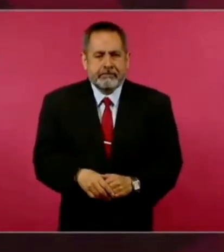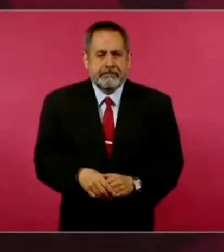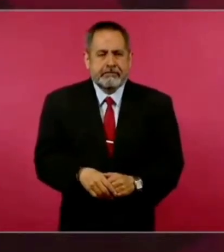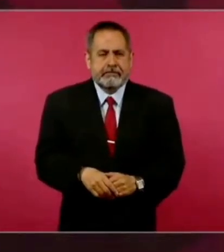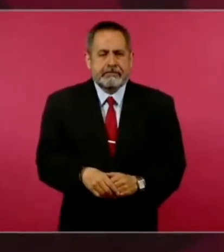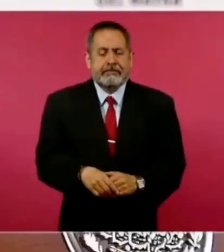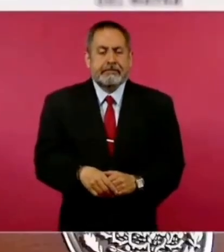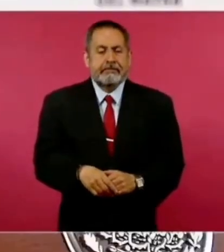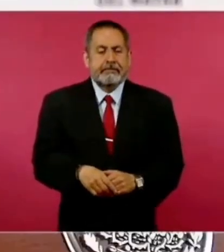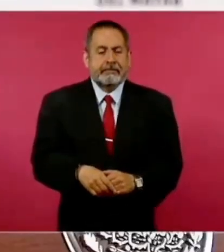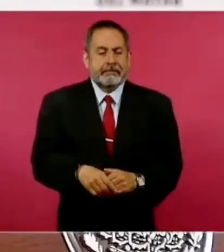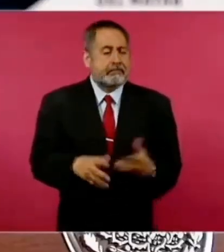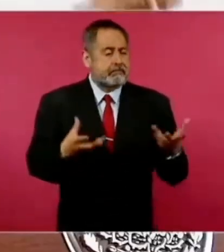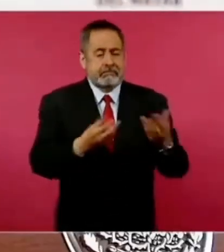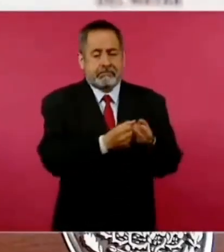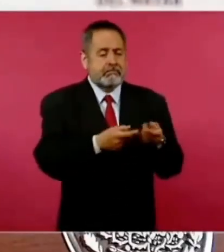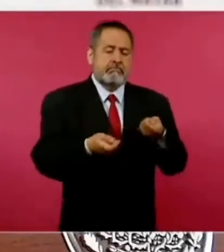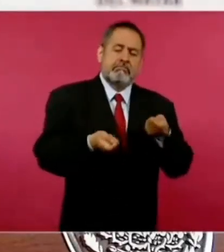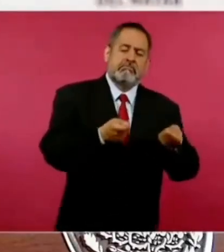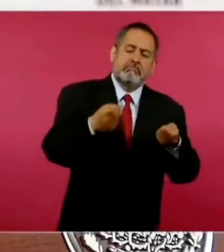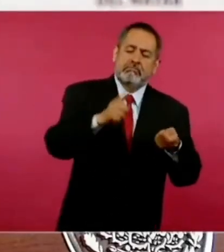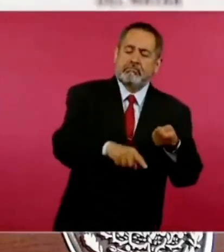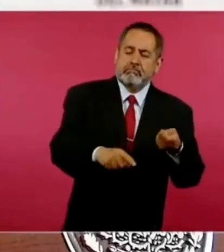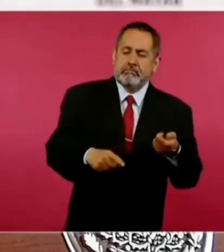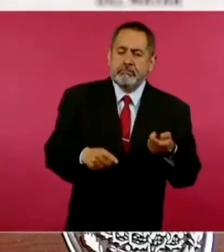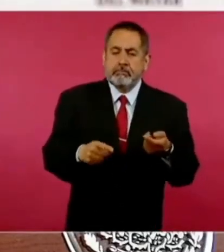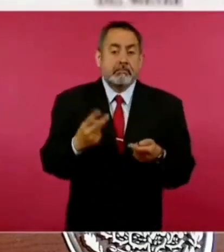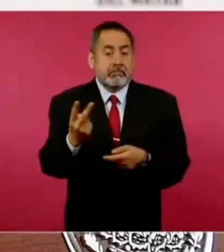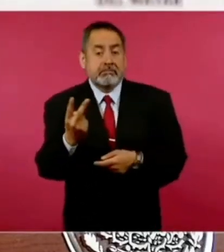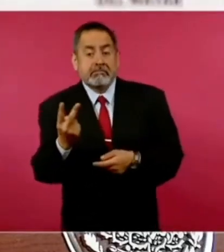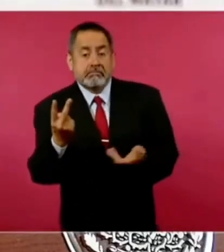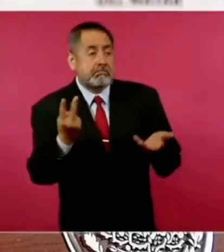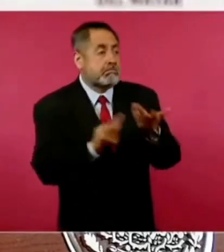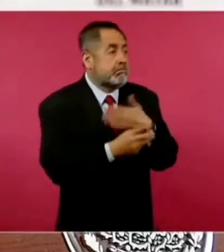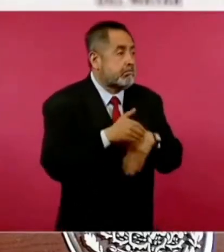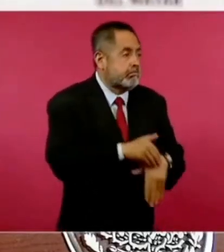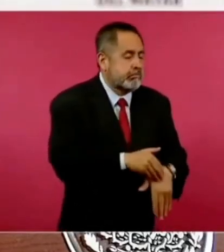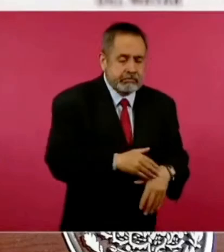a la mafia del poder.